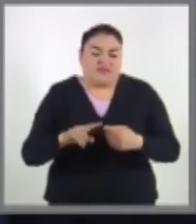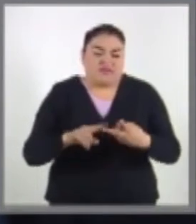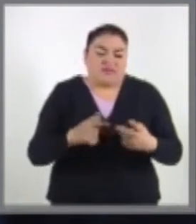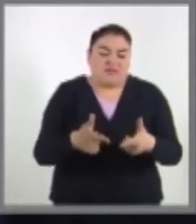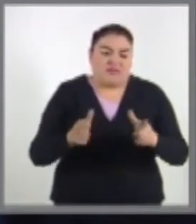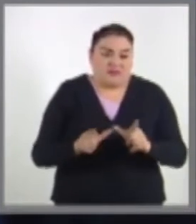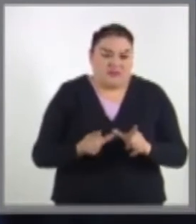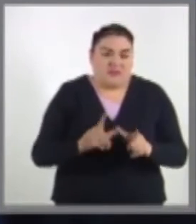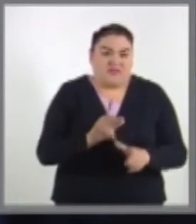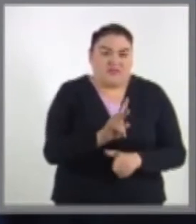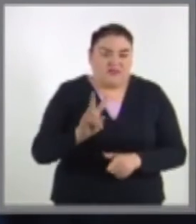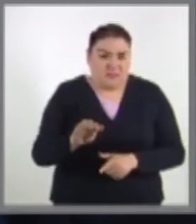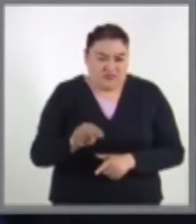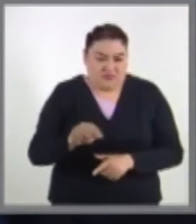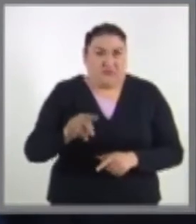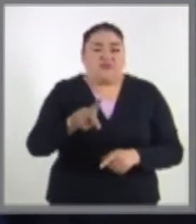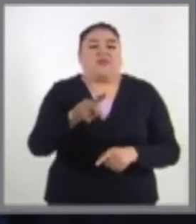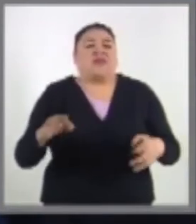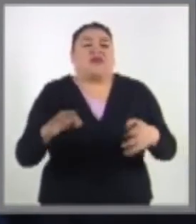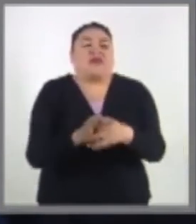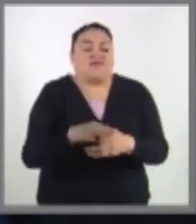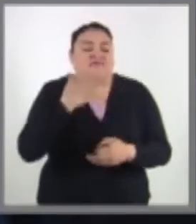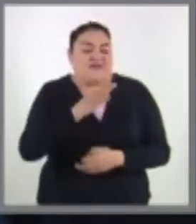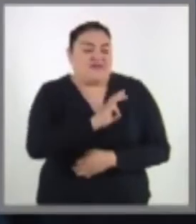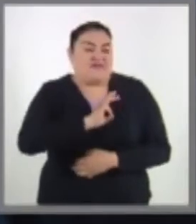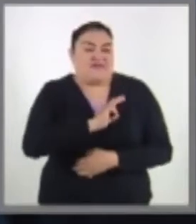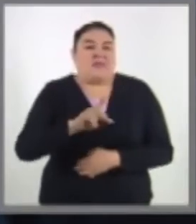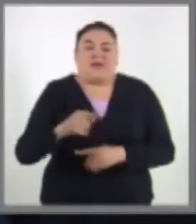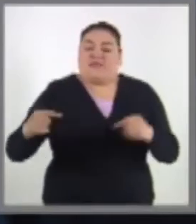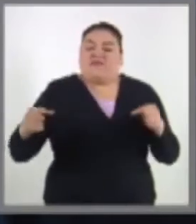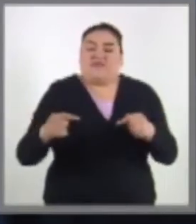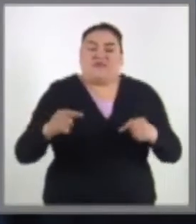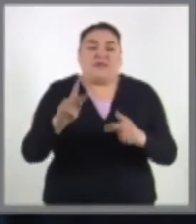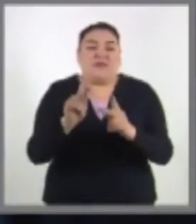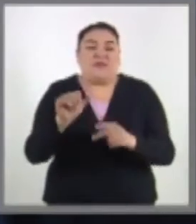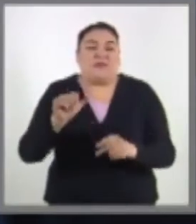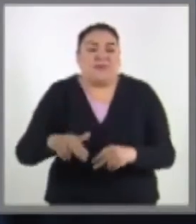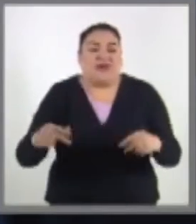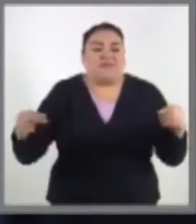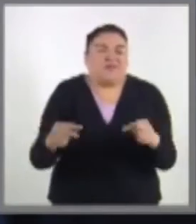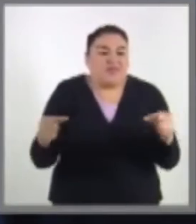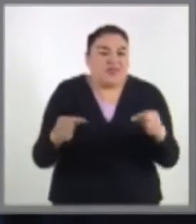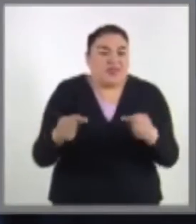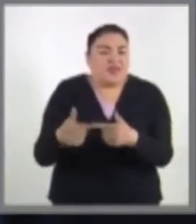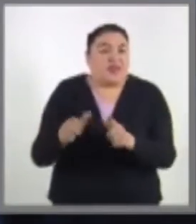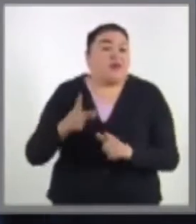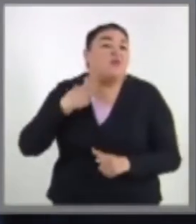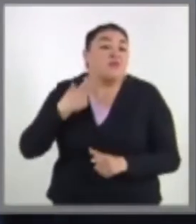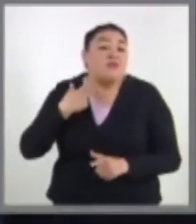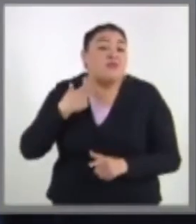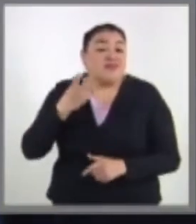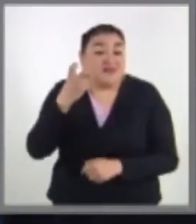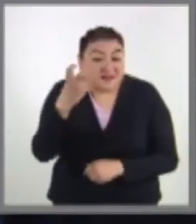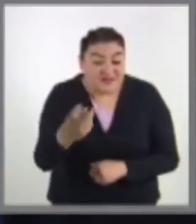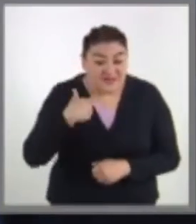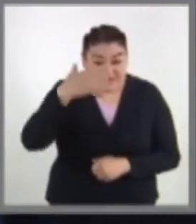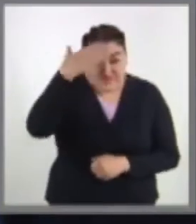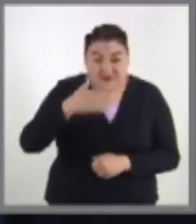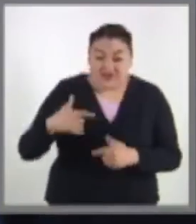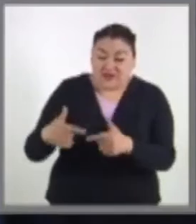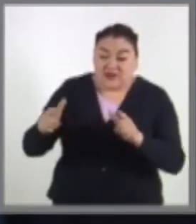México porque el pleito pareciera ser que es entre panistas. Lo lamentable es ver cómo un partido que